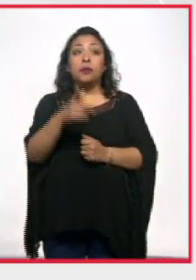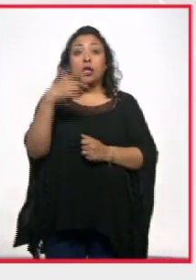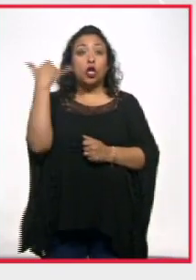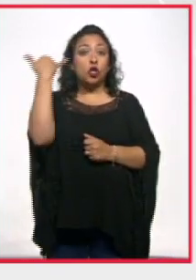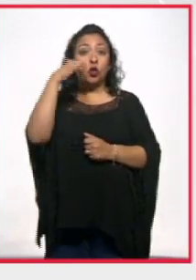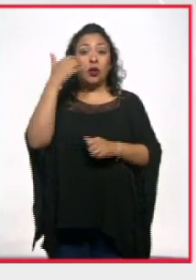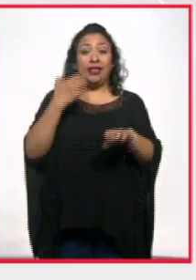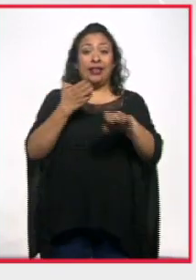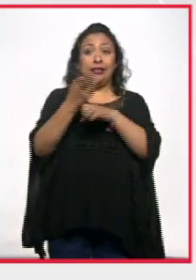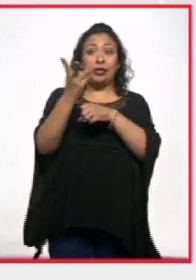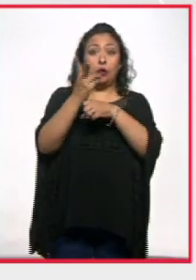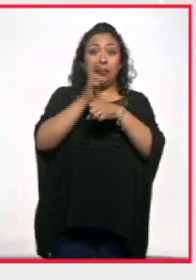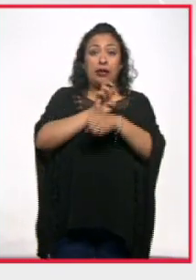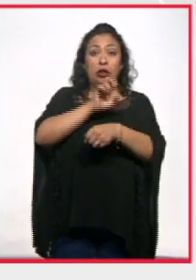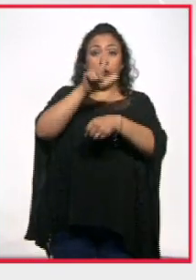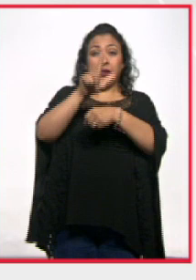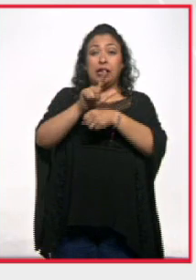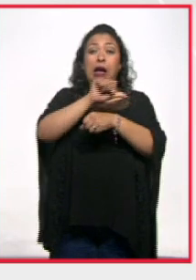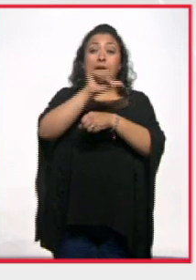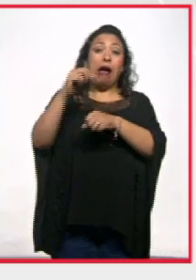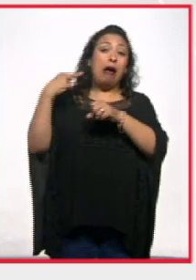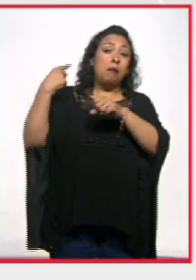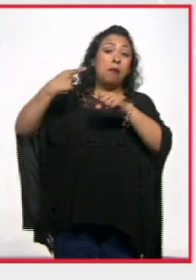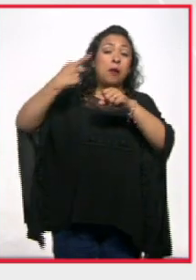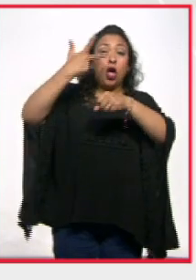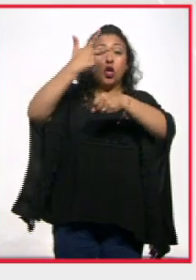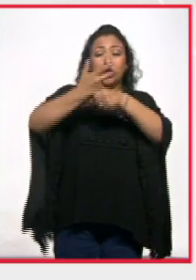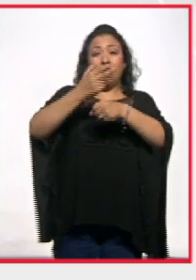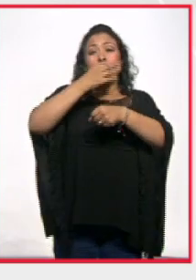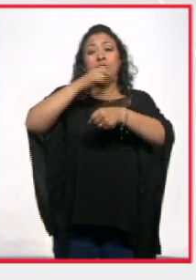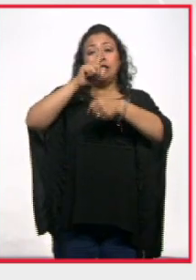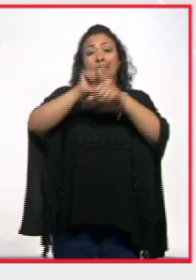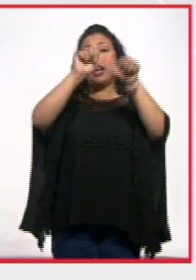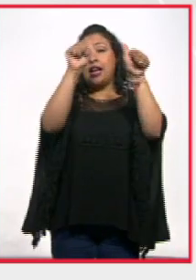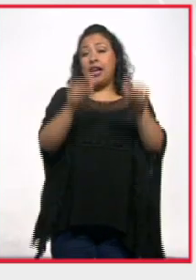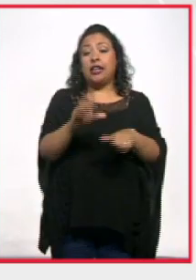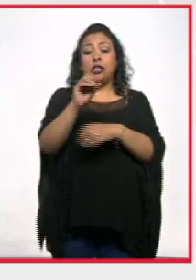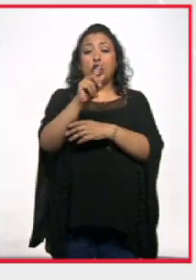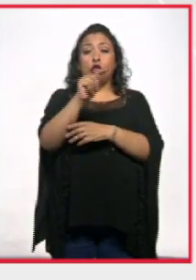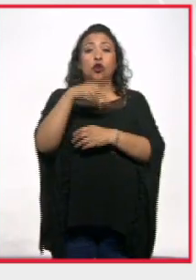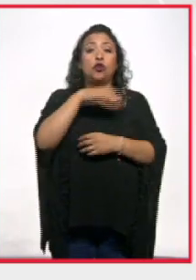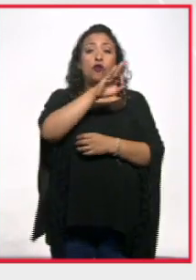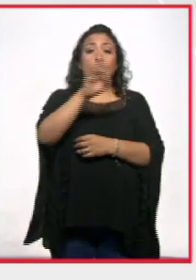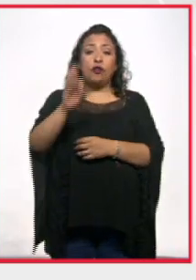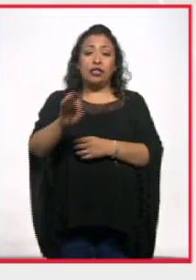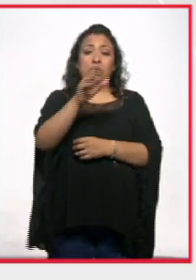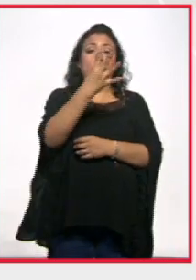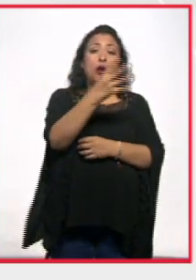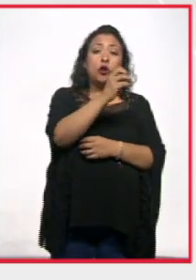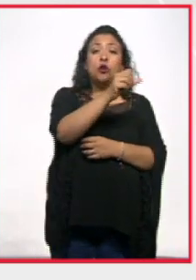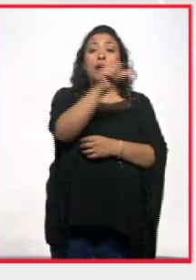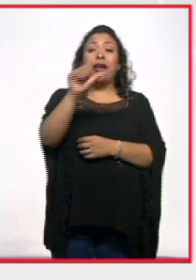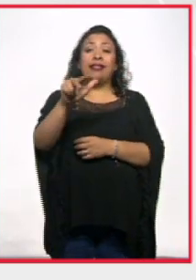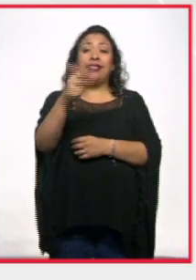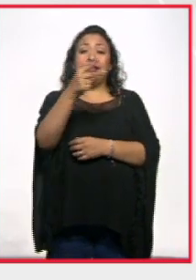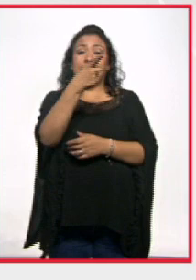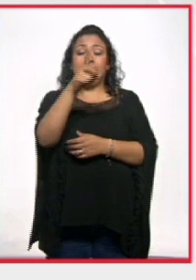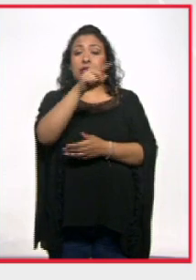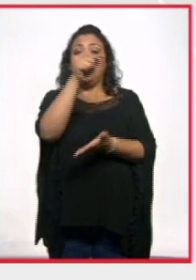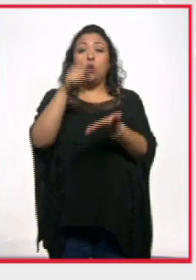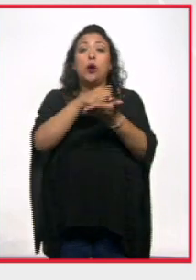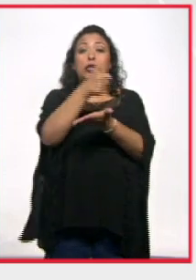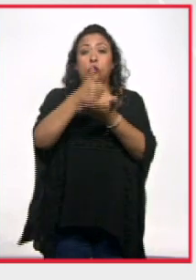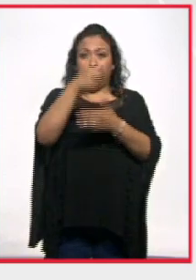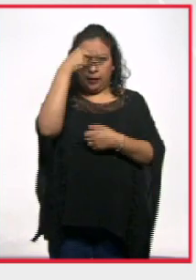Yucatán será el estado invitado de honor del octavo Festival Artístico de Otoño que se celebrará del 4 de octubre al 13 de diciembre en la Ciudad de